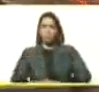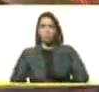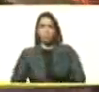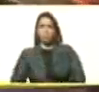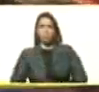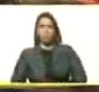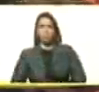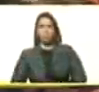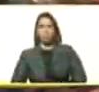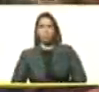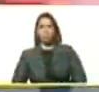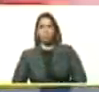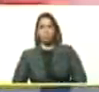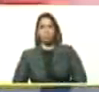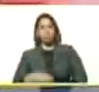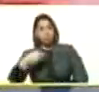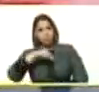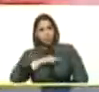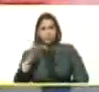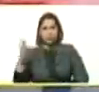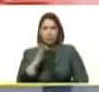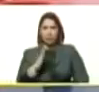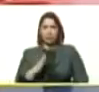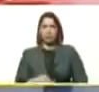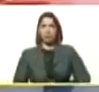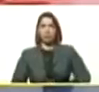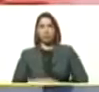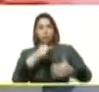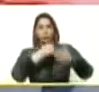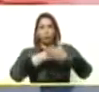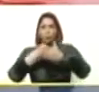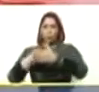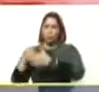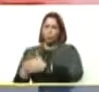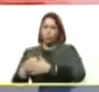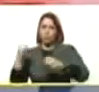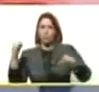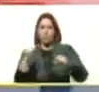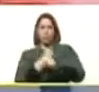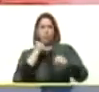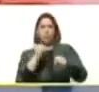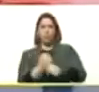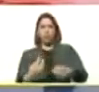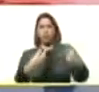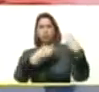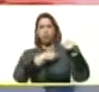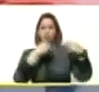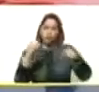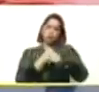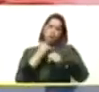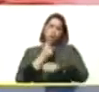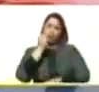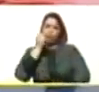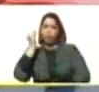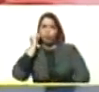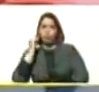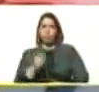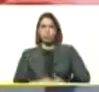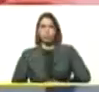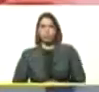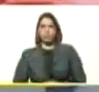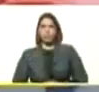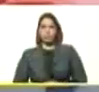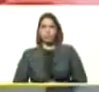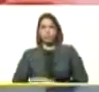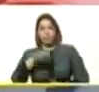Nosotros venimos de la lucha obrera, de los trabajadores y las